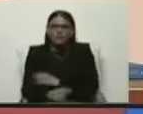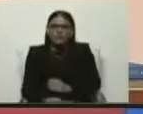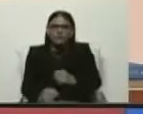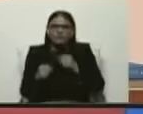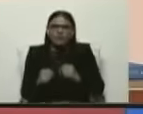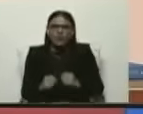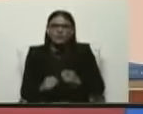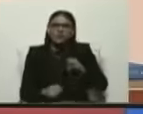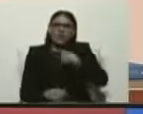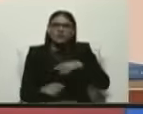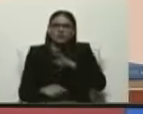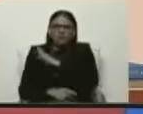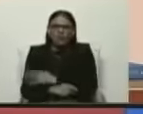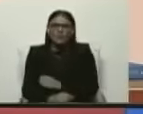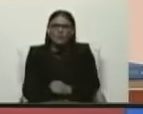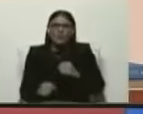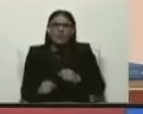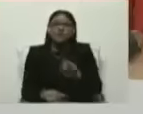esa fuerza indetenible